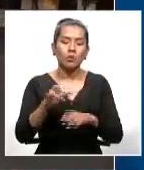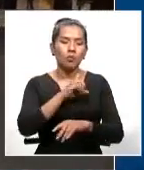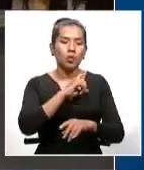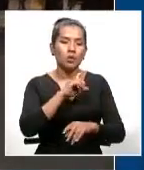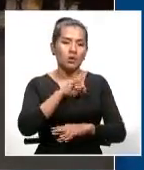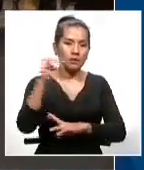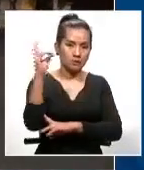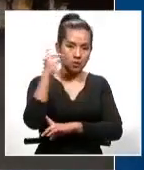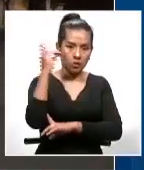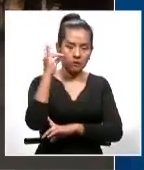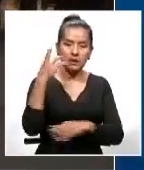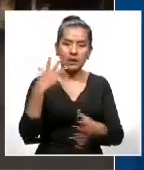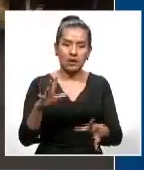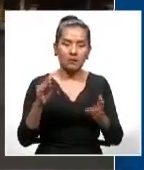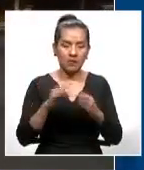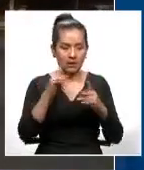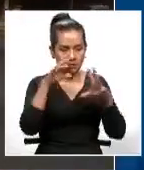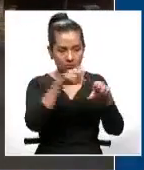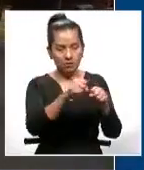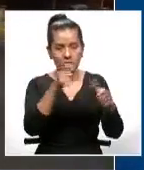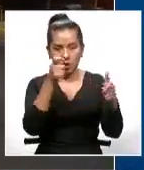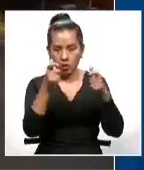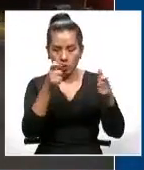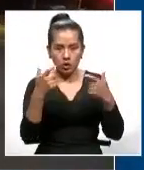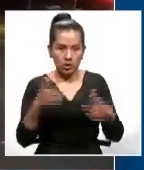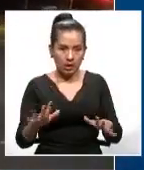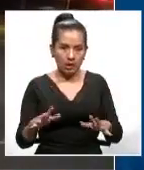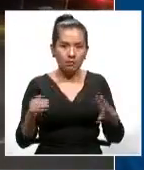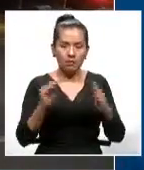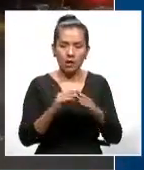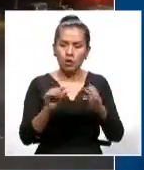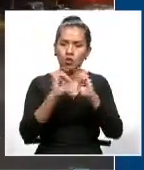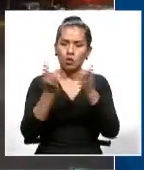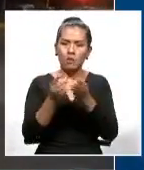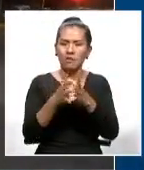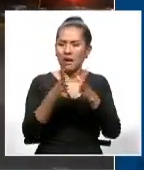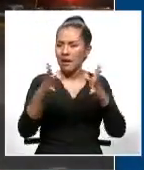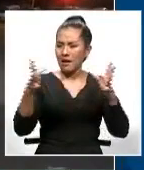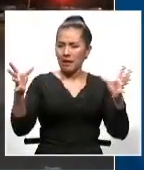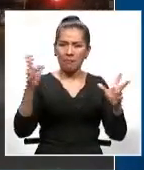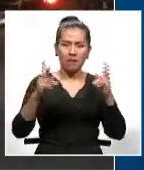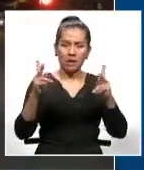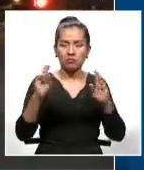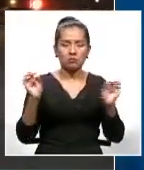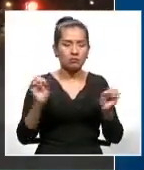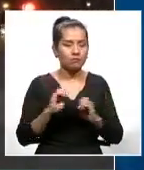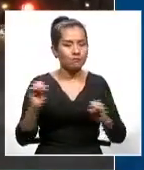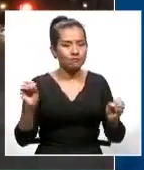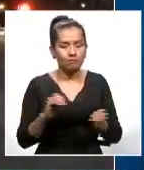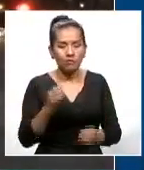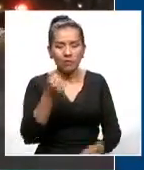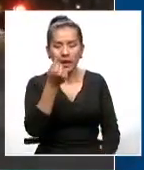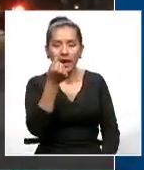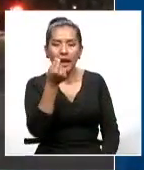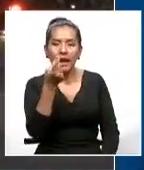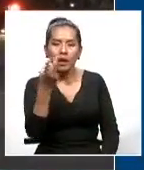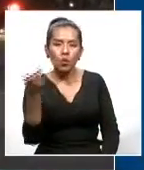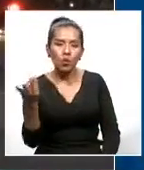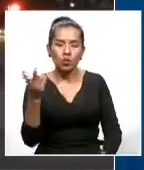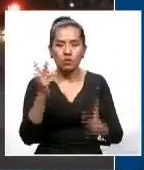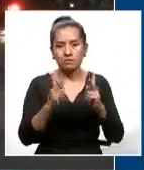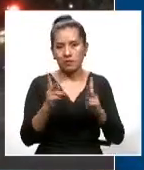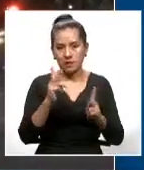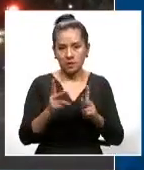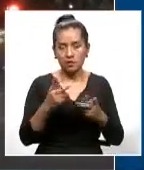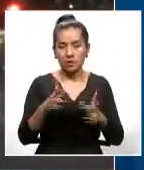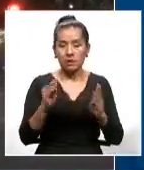boliviana ya ha retomado el control del lugar. No existen grandes grupos presentes. Existen algunas personas que incluso se ha